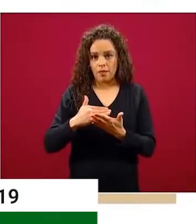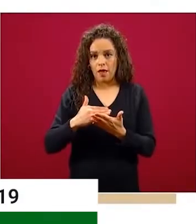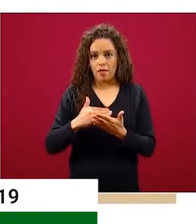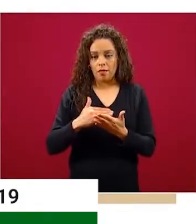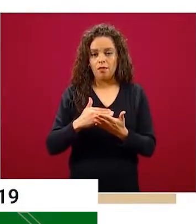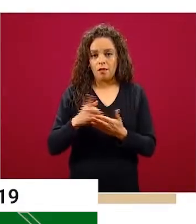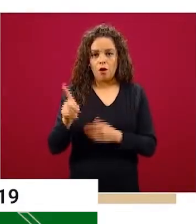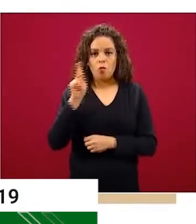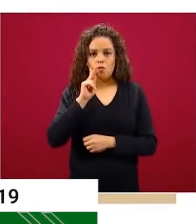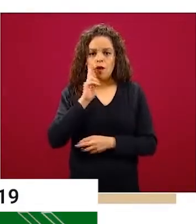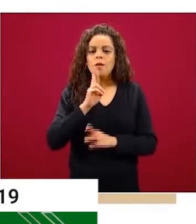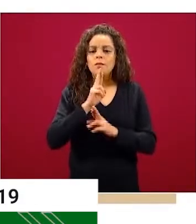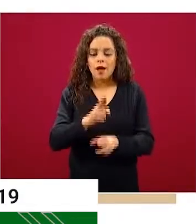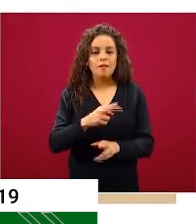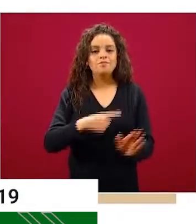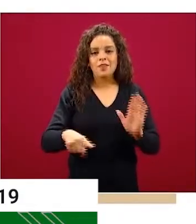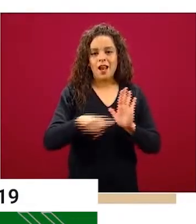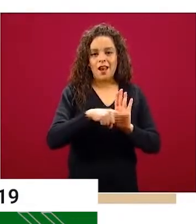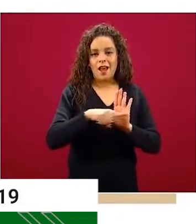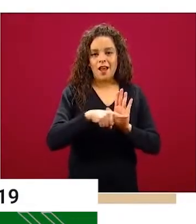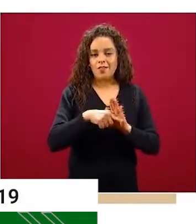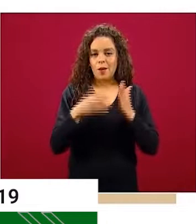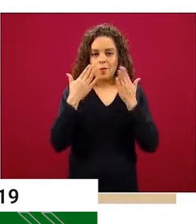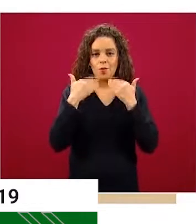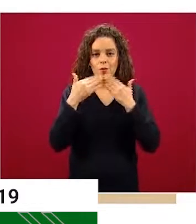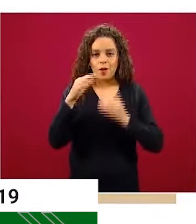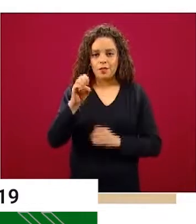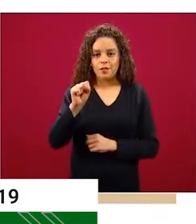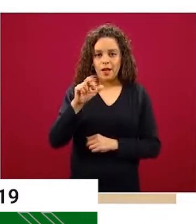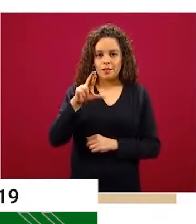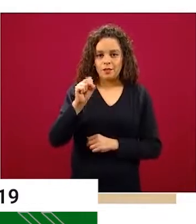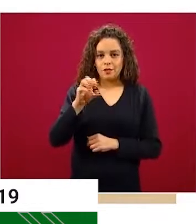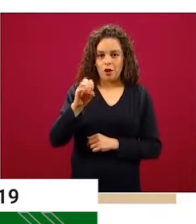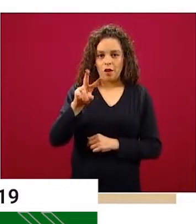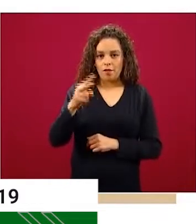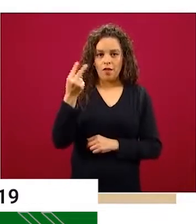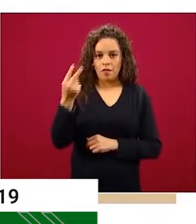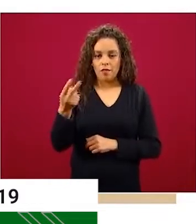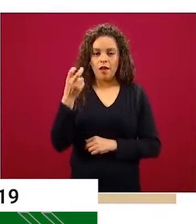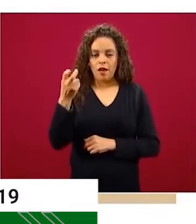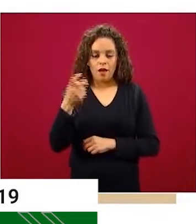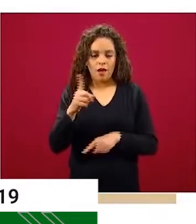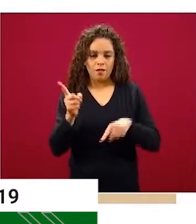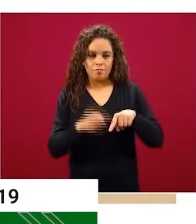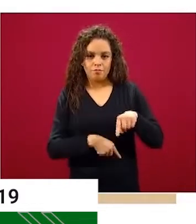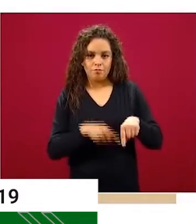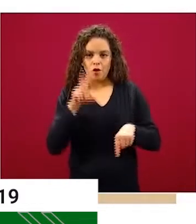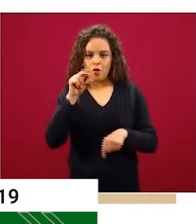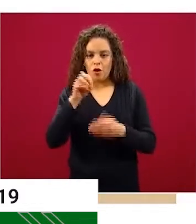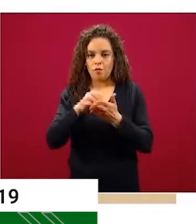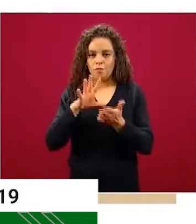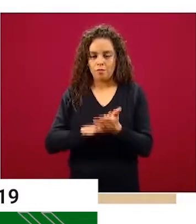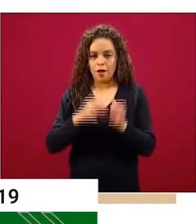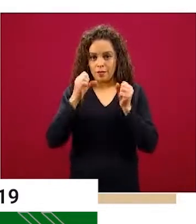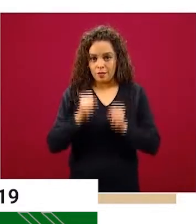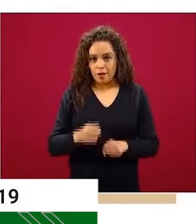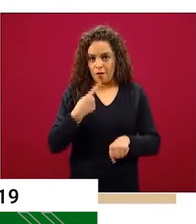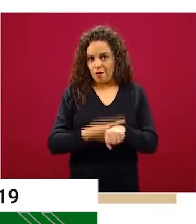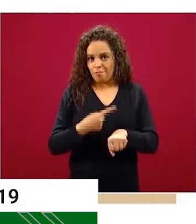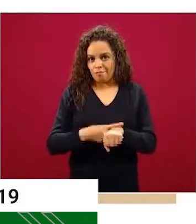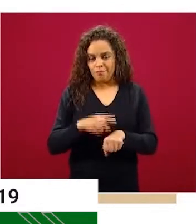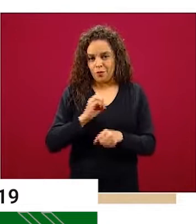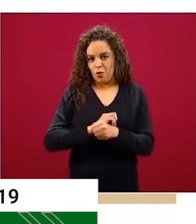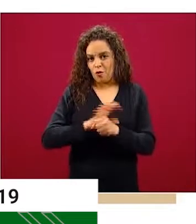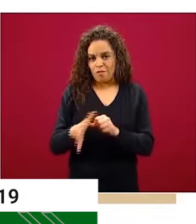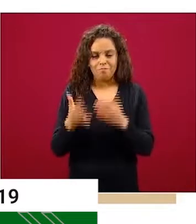coronavirus. Este miércoles, en la conferencia vespertina de Palacio Nacional, el doctor José Luis Alomía dio las cifras de los casos de COVID-19 en